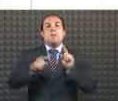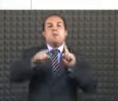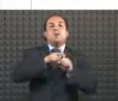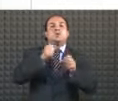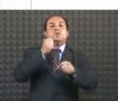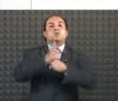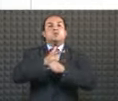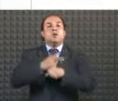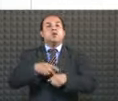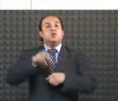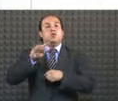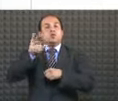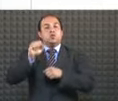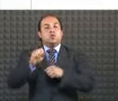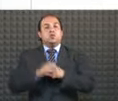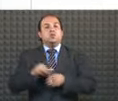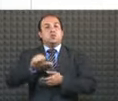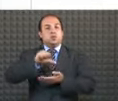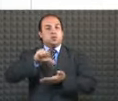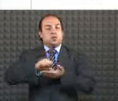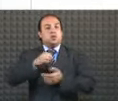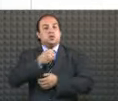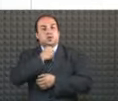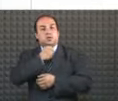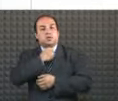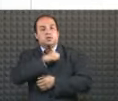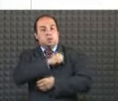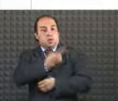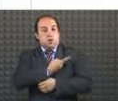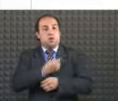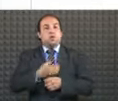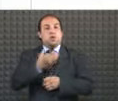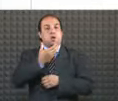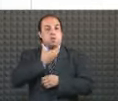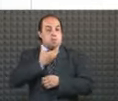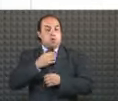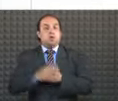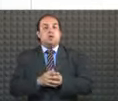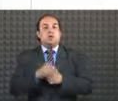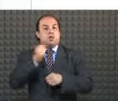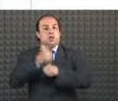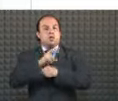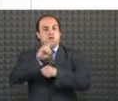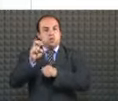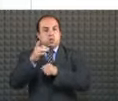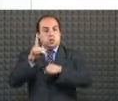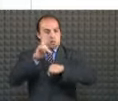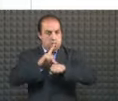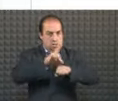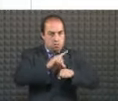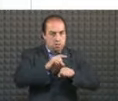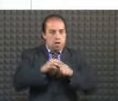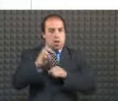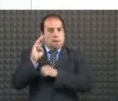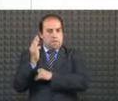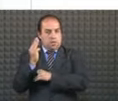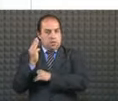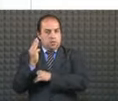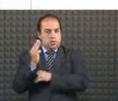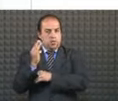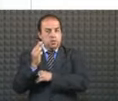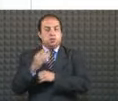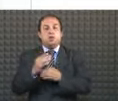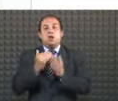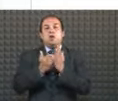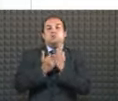identificamos en los macroquioscos, centros de salud y centros comerciales. Pueden ver que pasamos de identificar 200 al día en nuestro punto mínimo en mayo, creció de